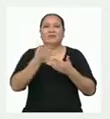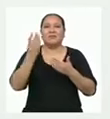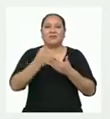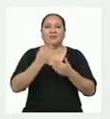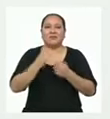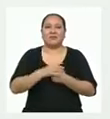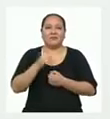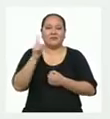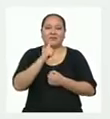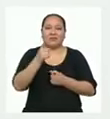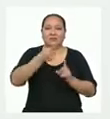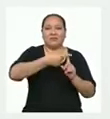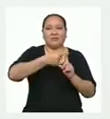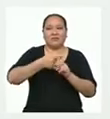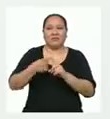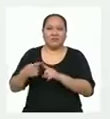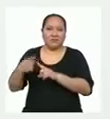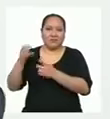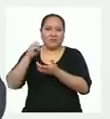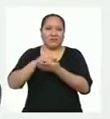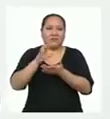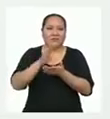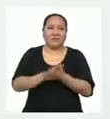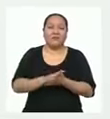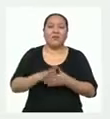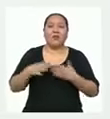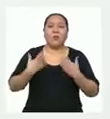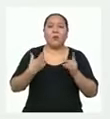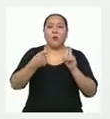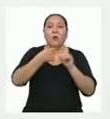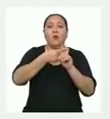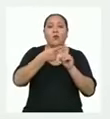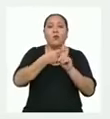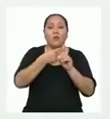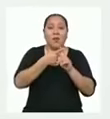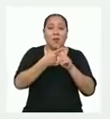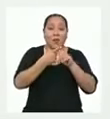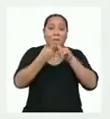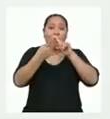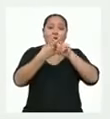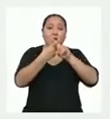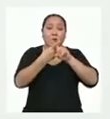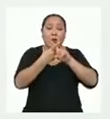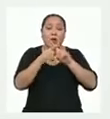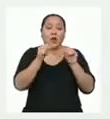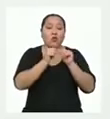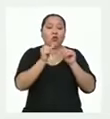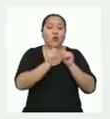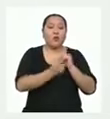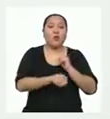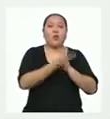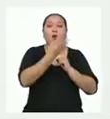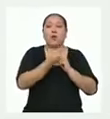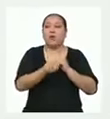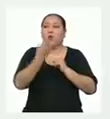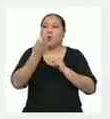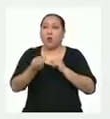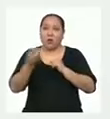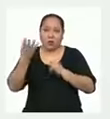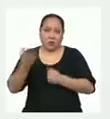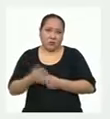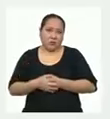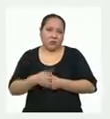práctico, en lugar de sumar todas las notas, podemos multiplicar cada nota del dato por el número de frecuencia, número de